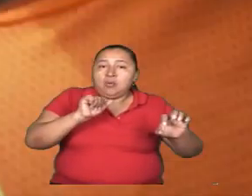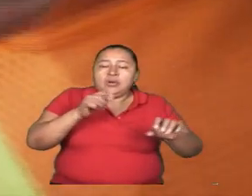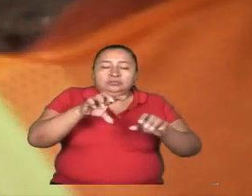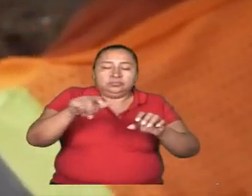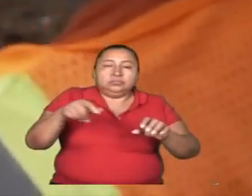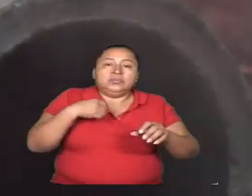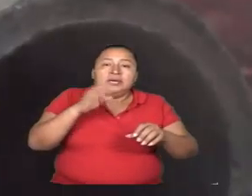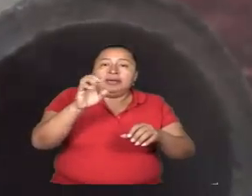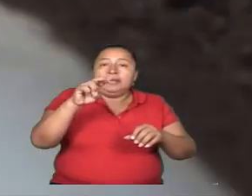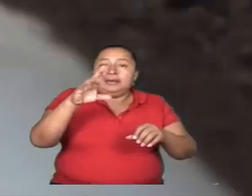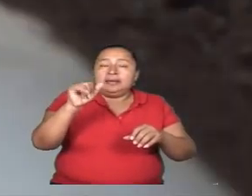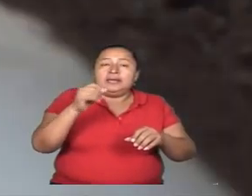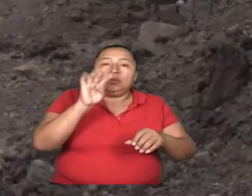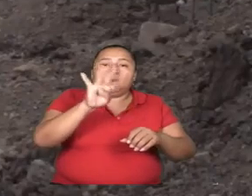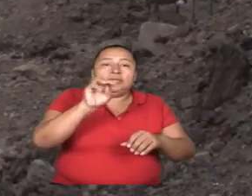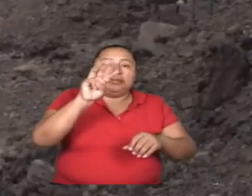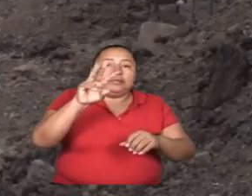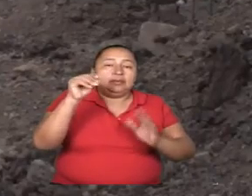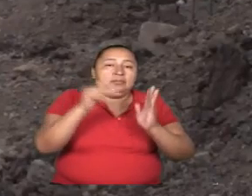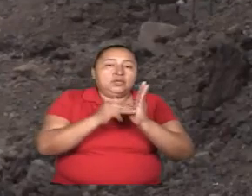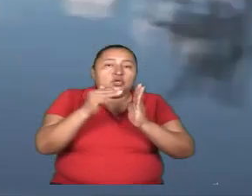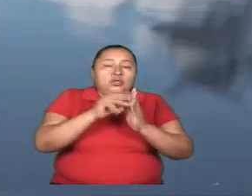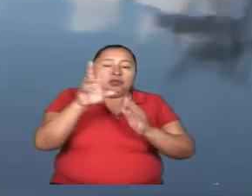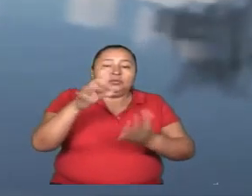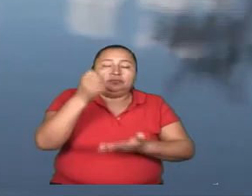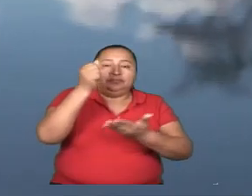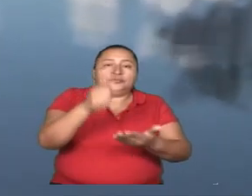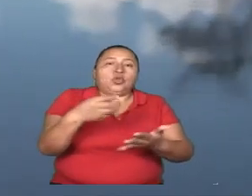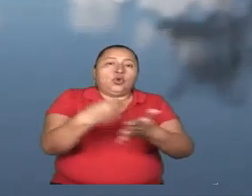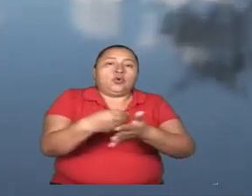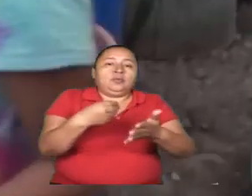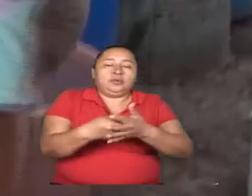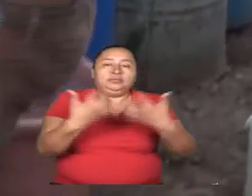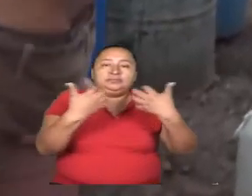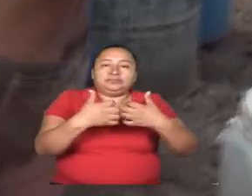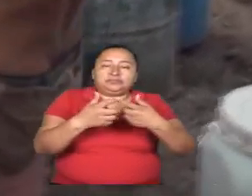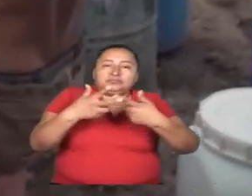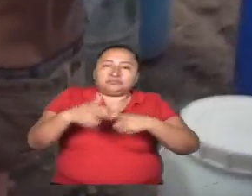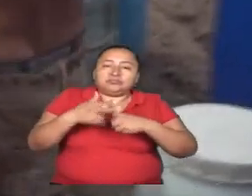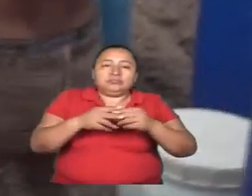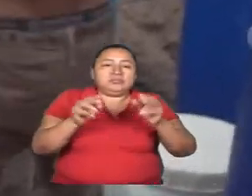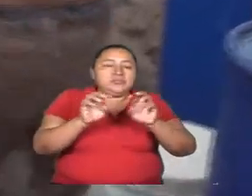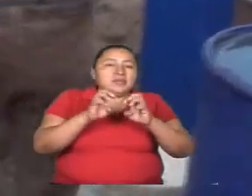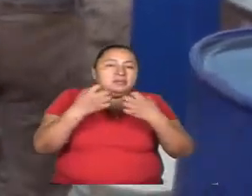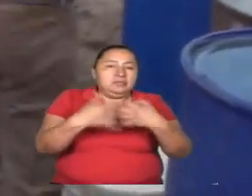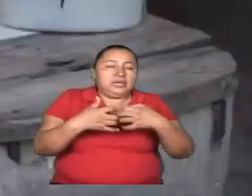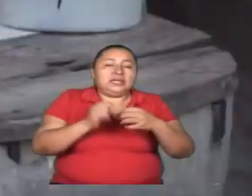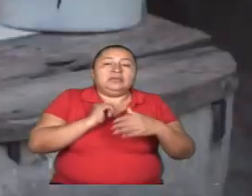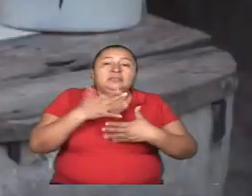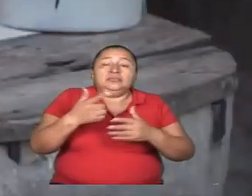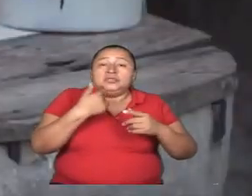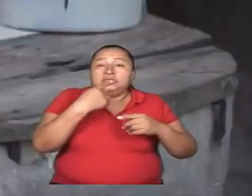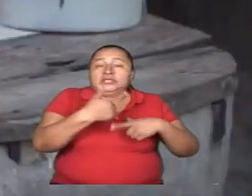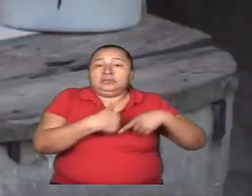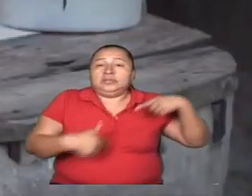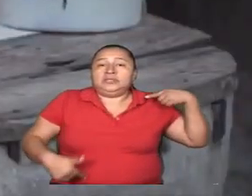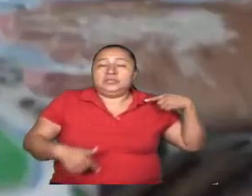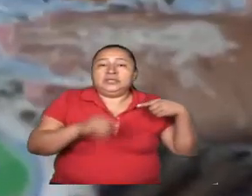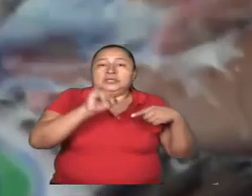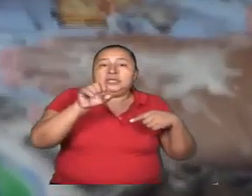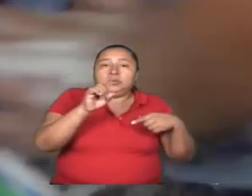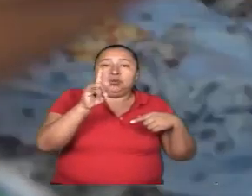Enacal invirtió 43 millones de córdobas en la compra de un amplio stock de repuestos y maquinarias, explicó el presidente ejecutivo de